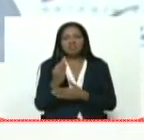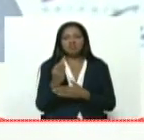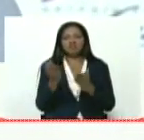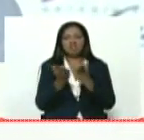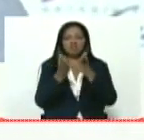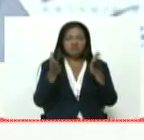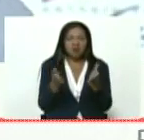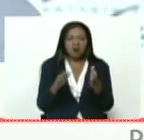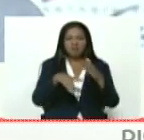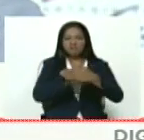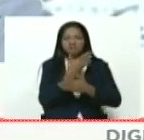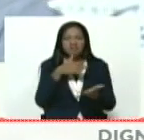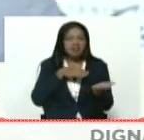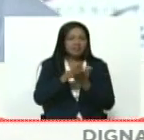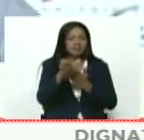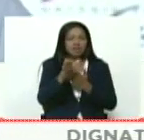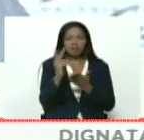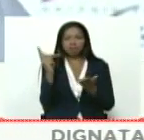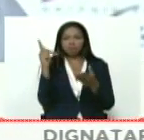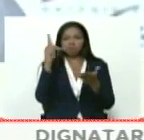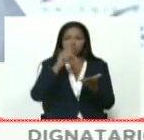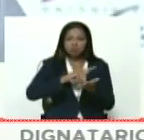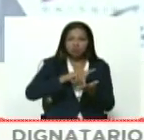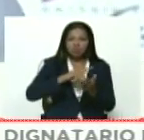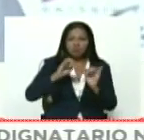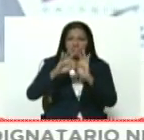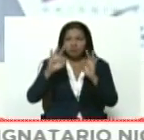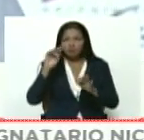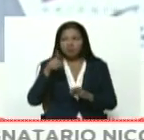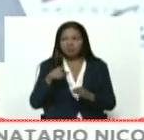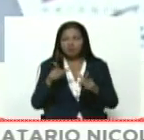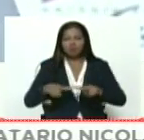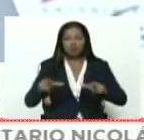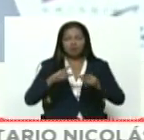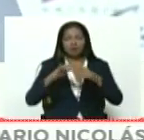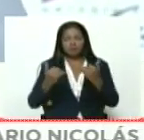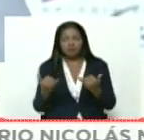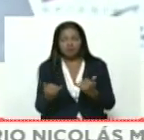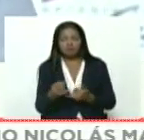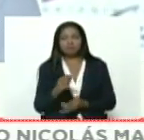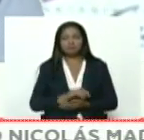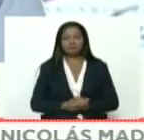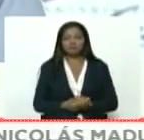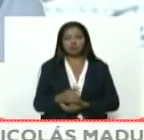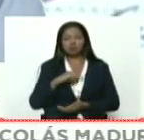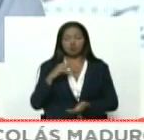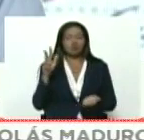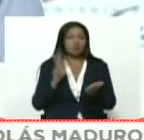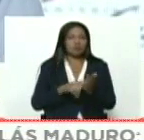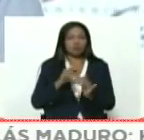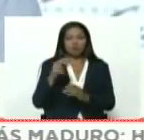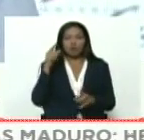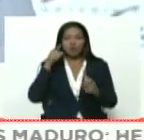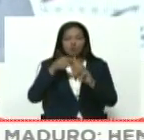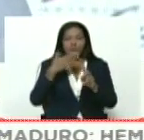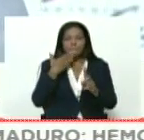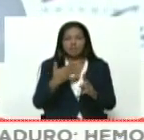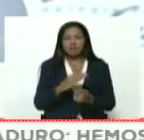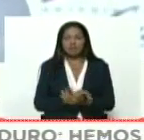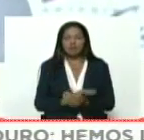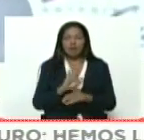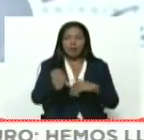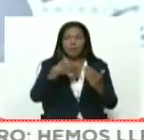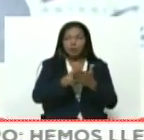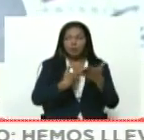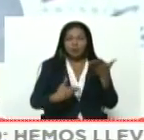de la Juventud, garantizar su presencia territorial en todos los espacios, pero además cumplir con los objetivos que usted está planteando. Esa es la